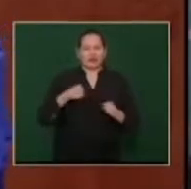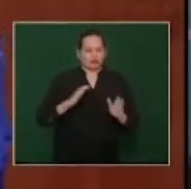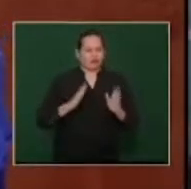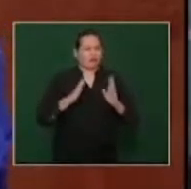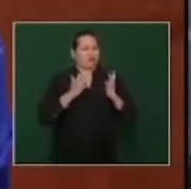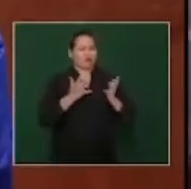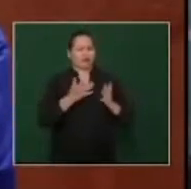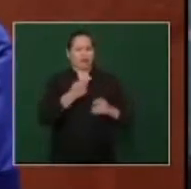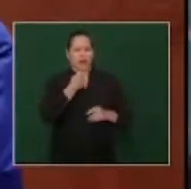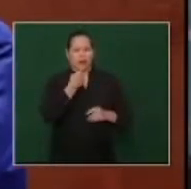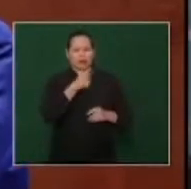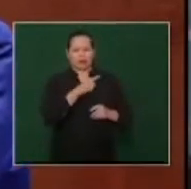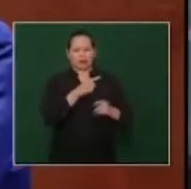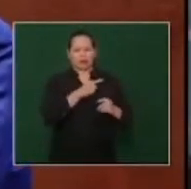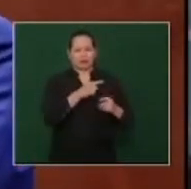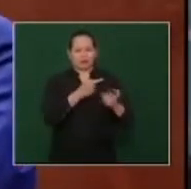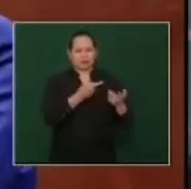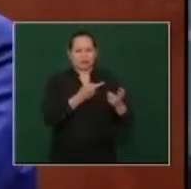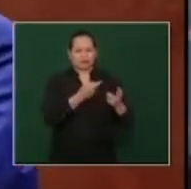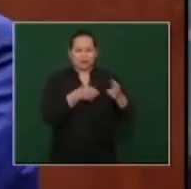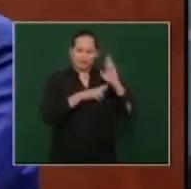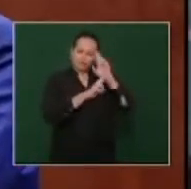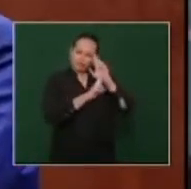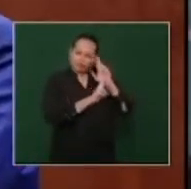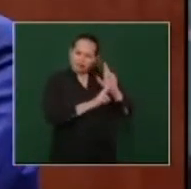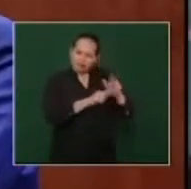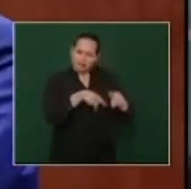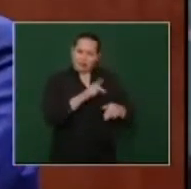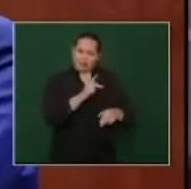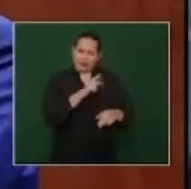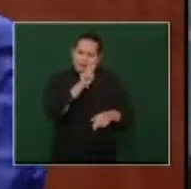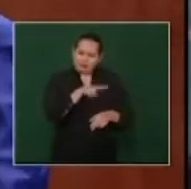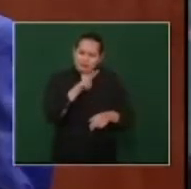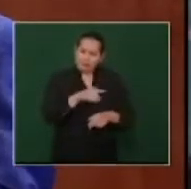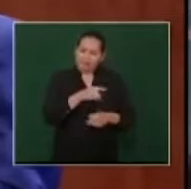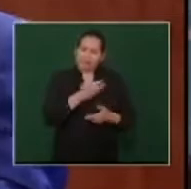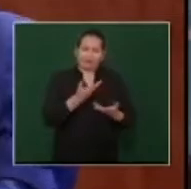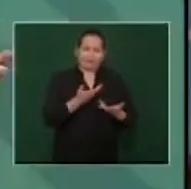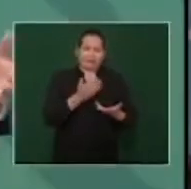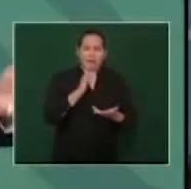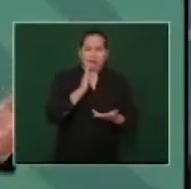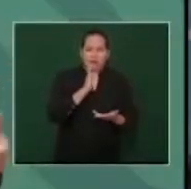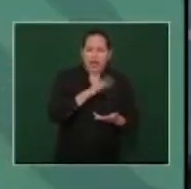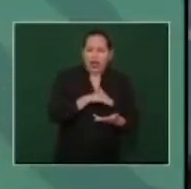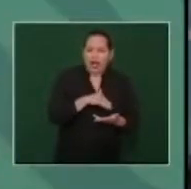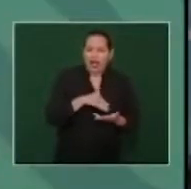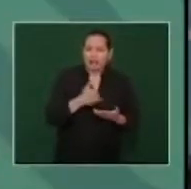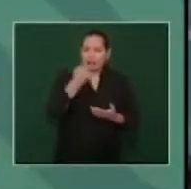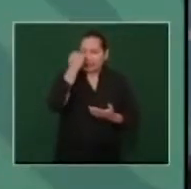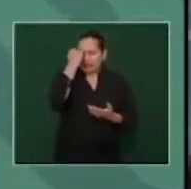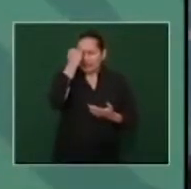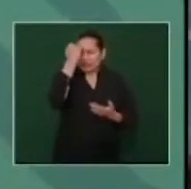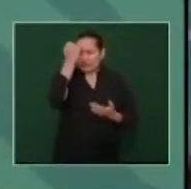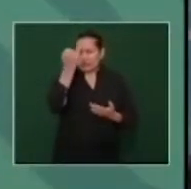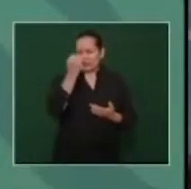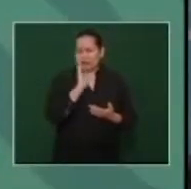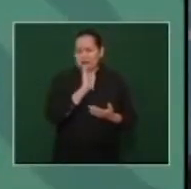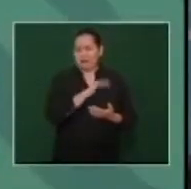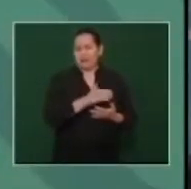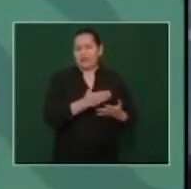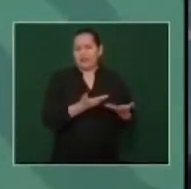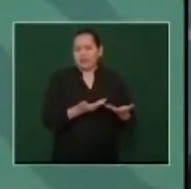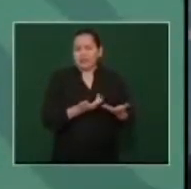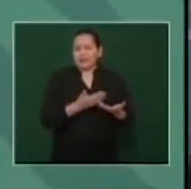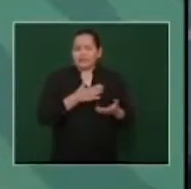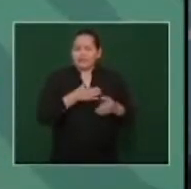Atreverse a decirlo. Y qué bueno que el presidente de México se atreve. Qué bueno que el presidente de México dice